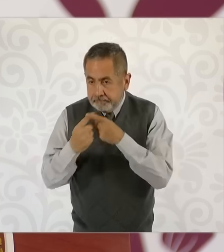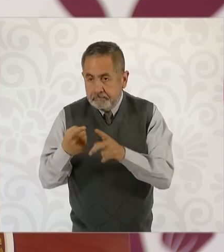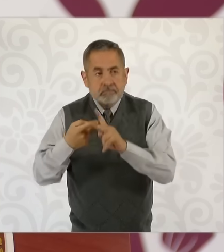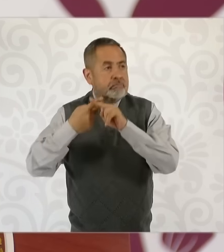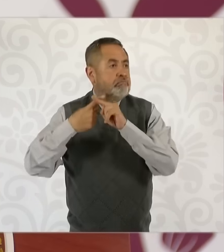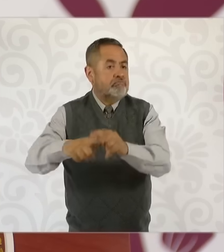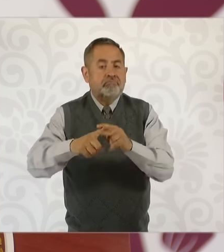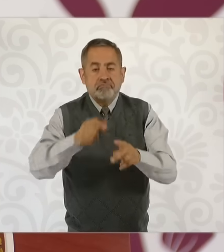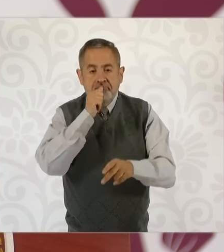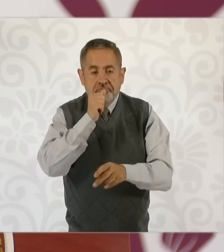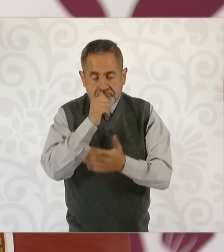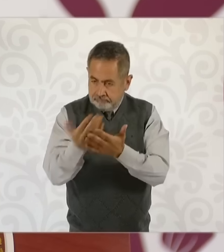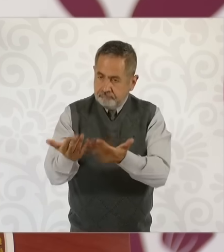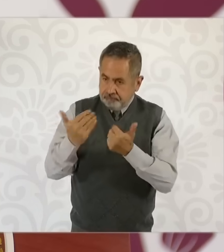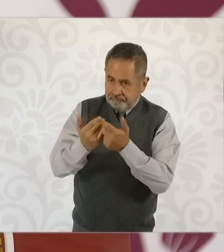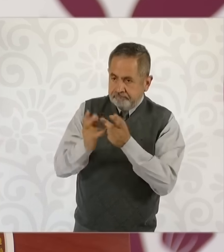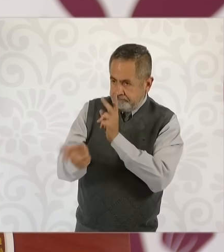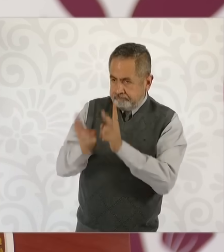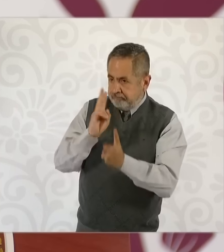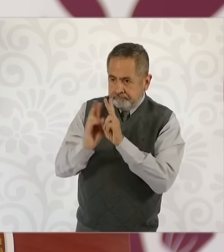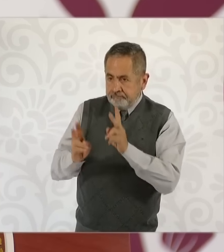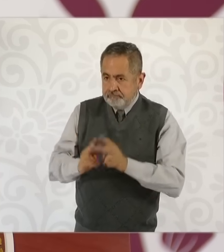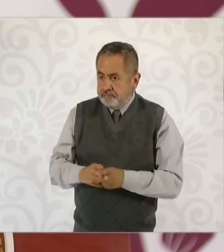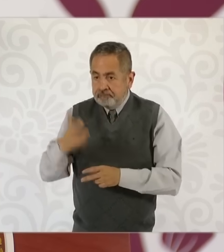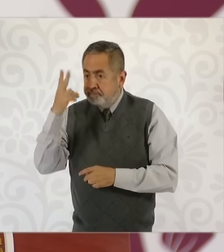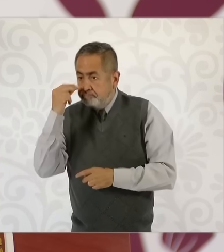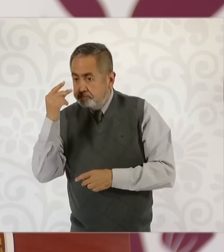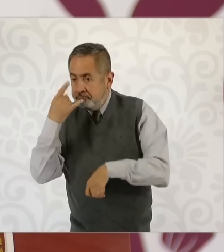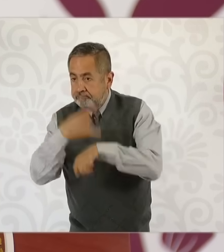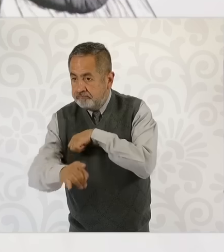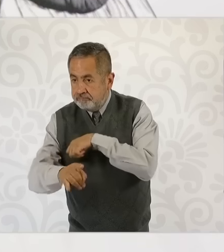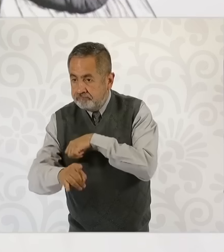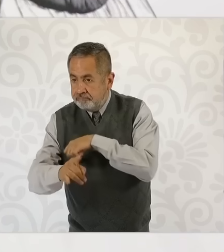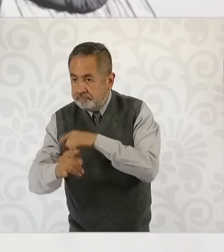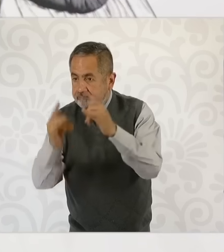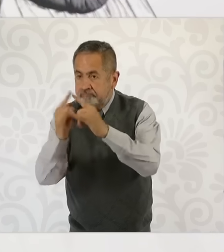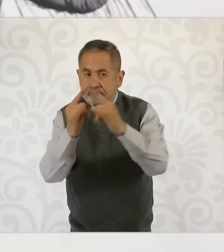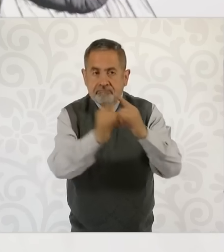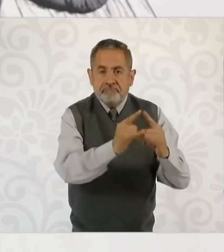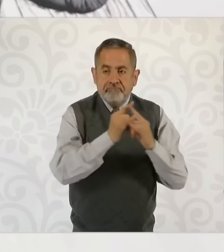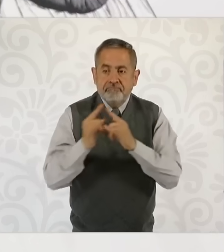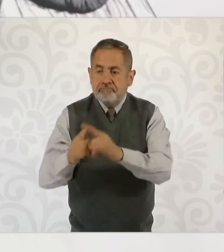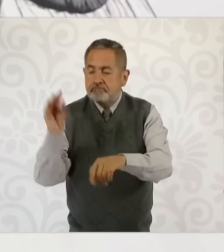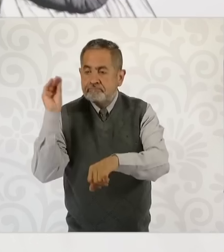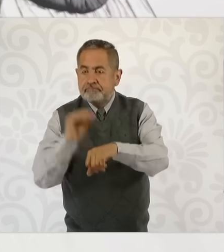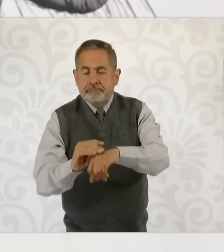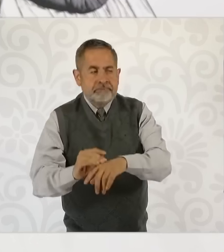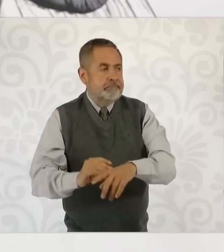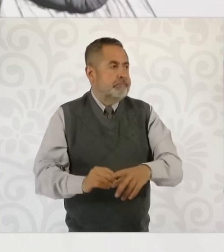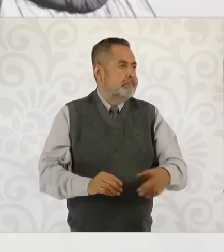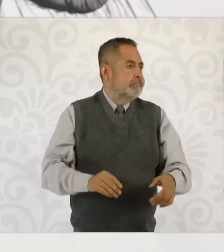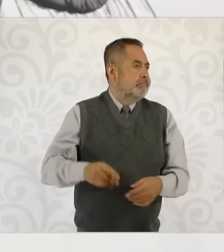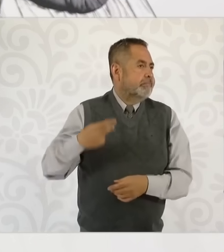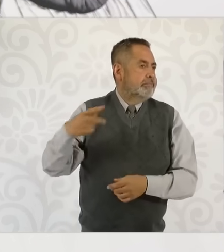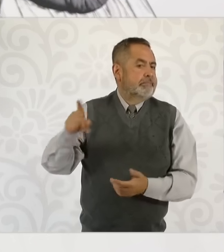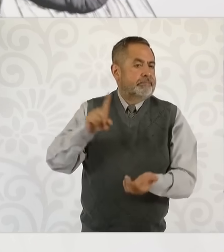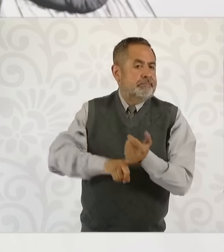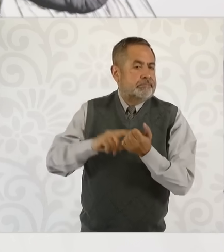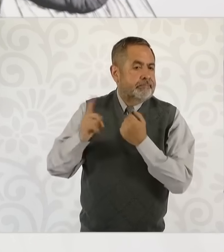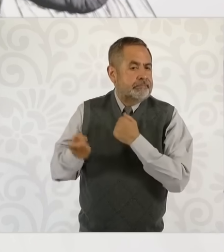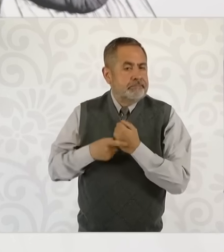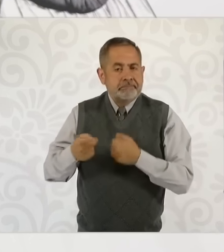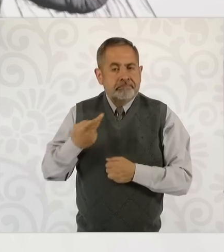su paro del 15 de mayo. La idea pues era llegar a